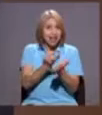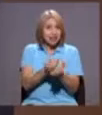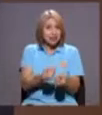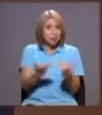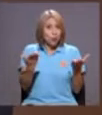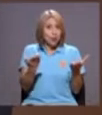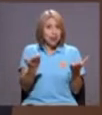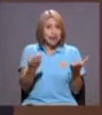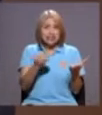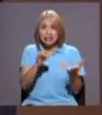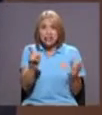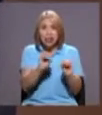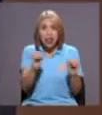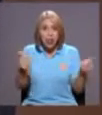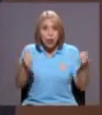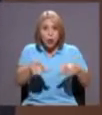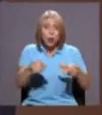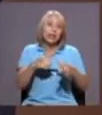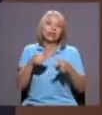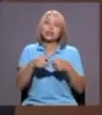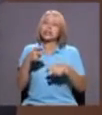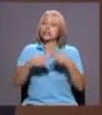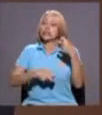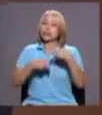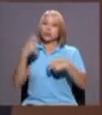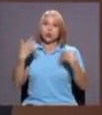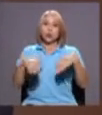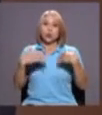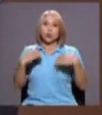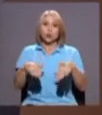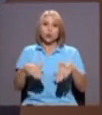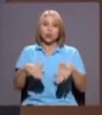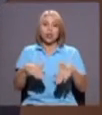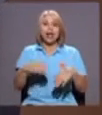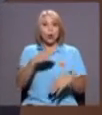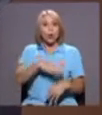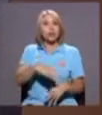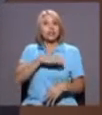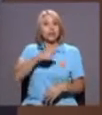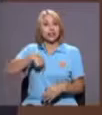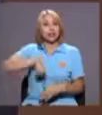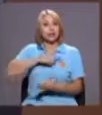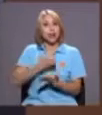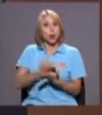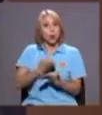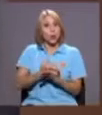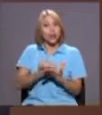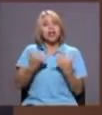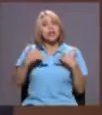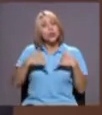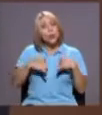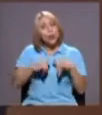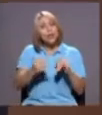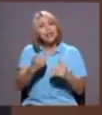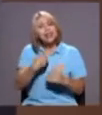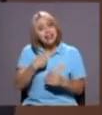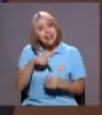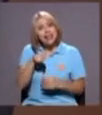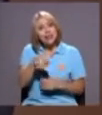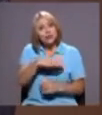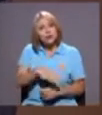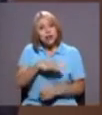magnitudes muy superiores en las condiciones en que estaba nuestra economía y que todavía tiene muchos de esos elementos, pero